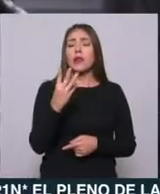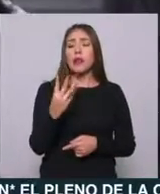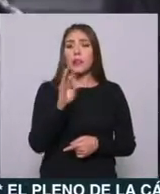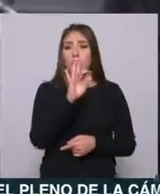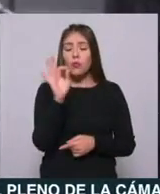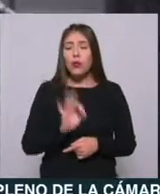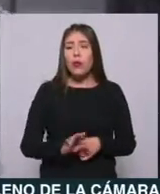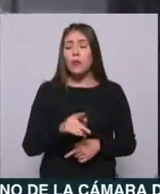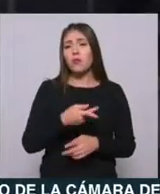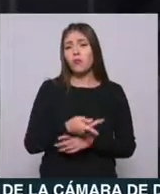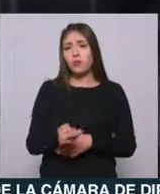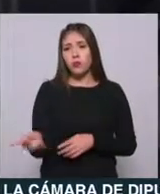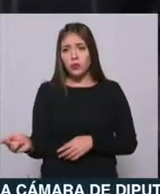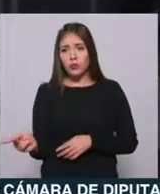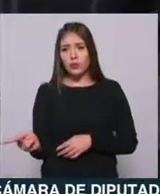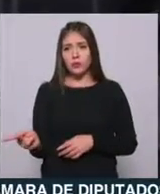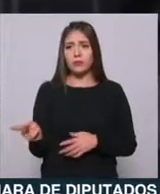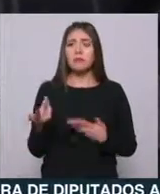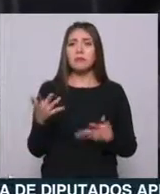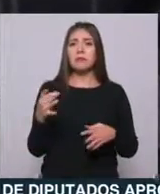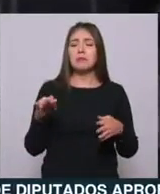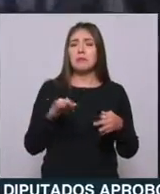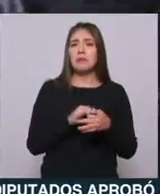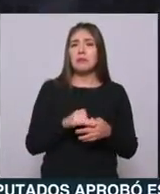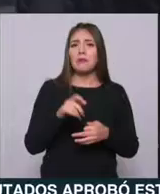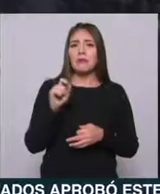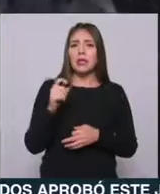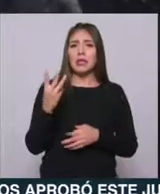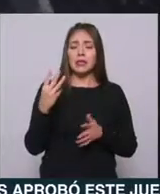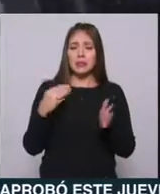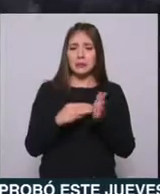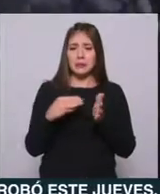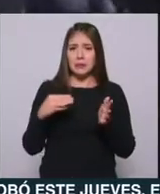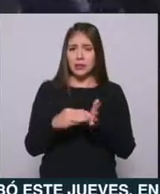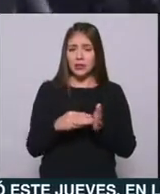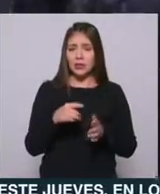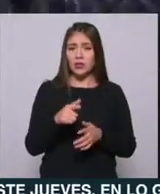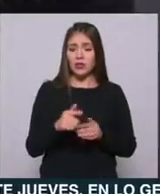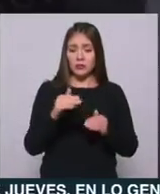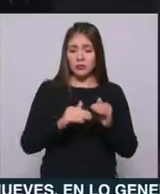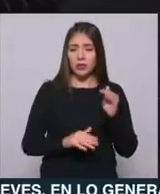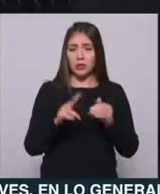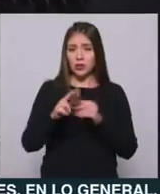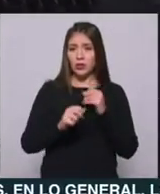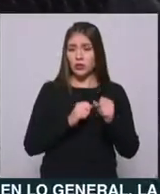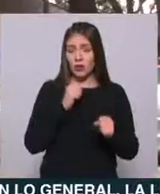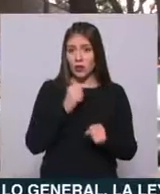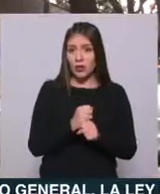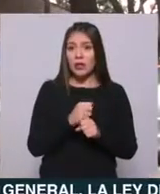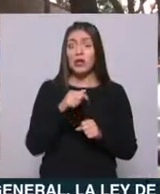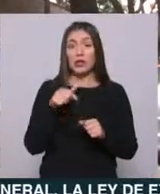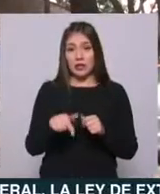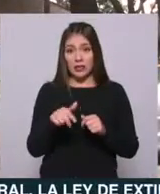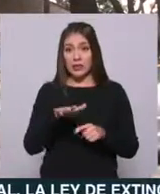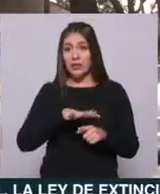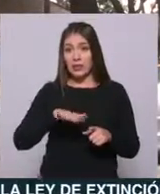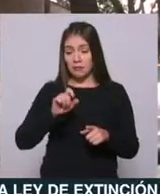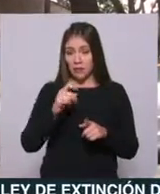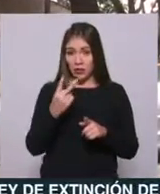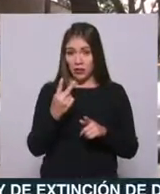pobreza, casi 22 millones de los casi 40 ciudadanos menores de 18 años de edad, y de esos 22 millones en